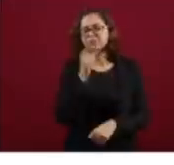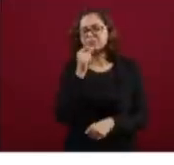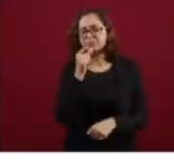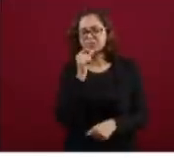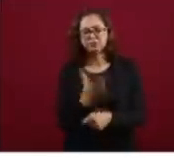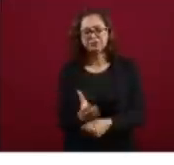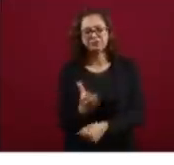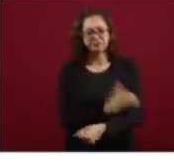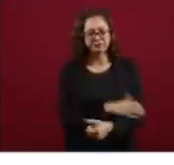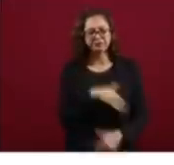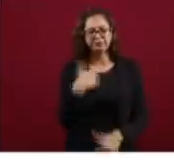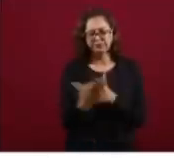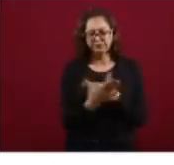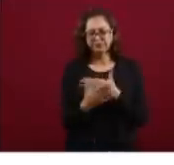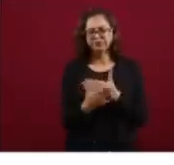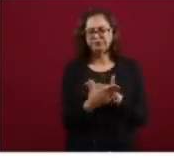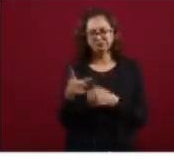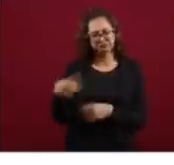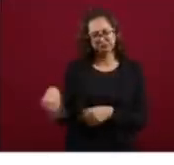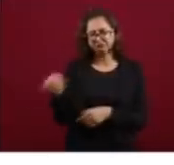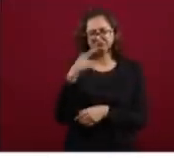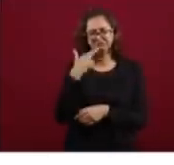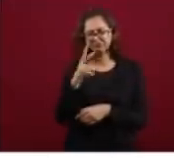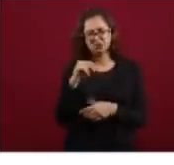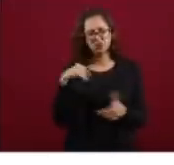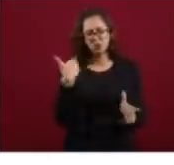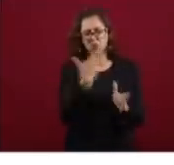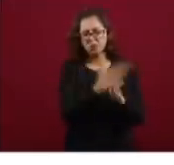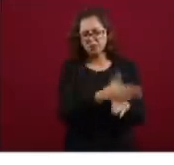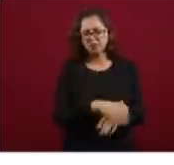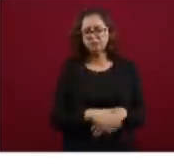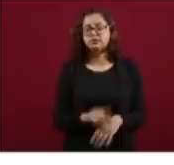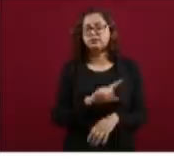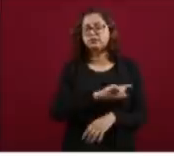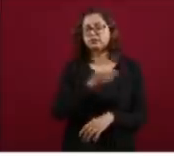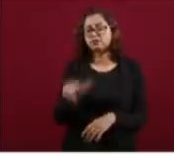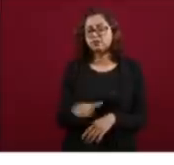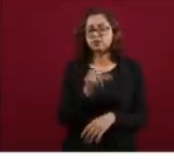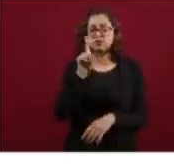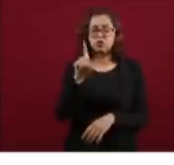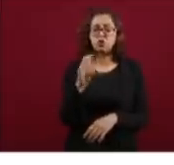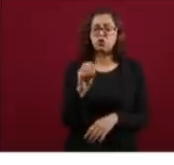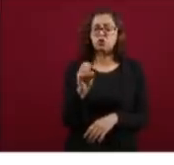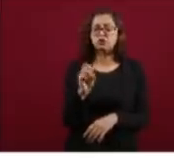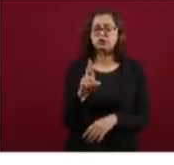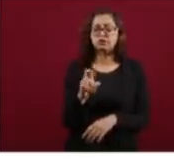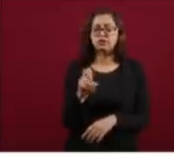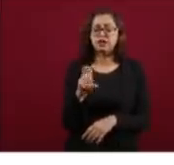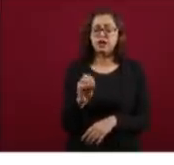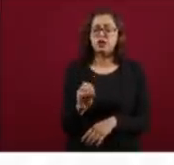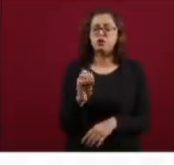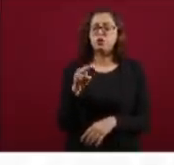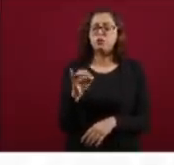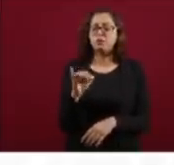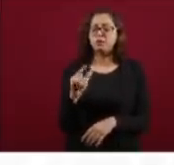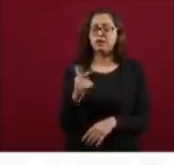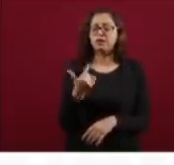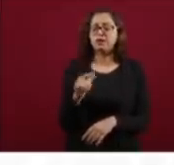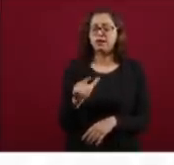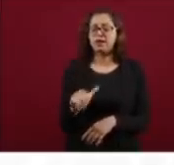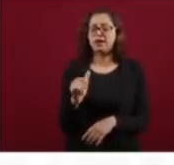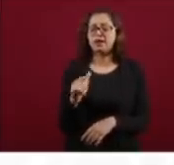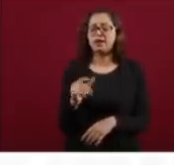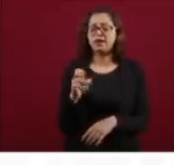pública en un operativo especial y en avenida costera miguel alemán número de 2.224 colonia